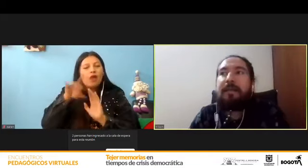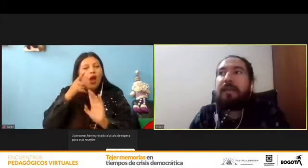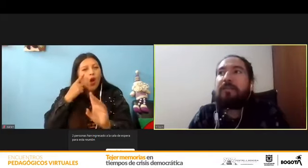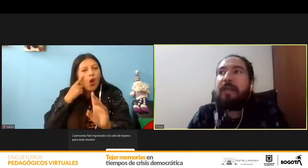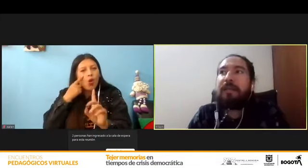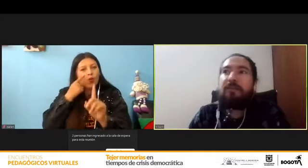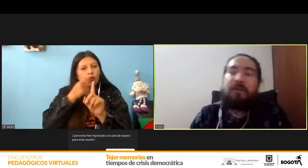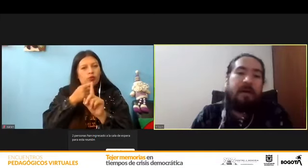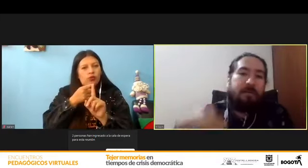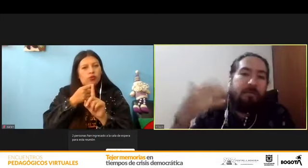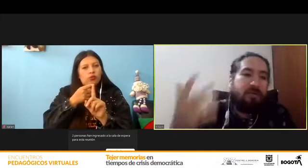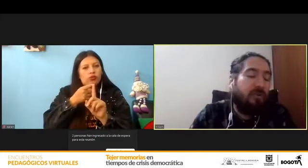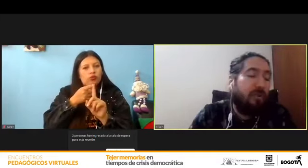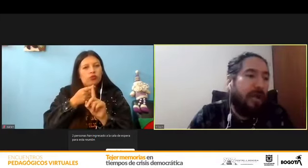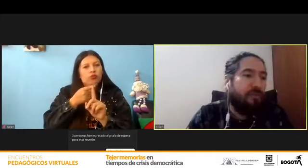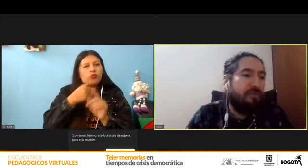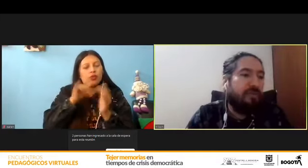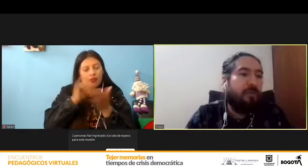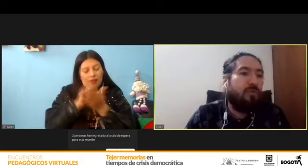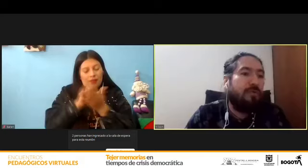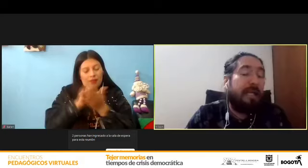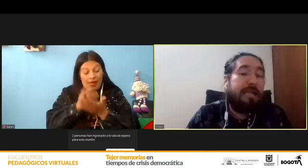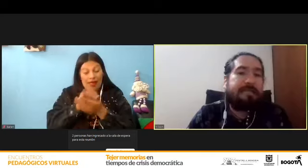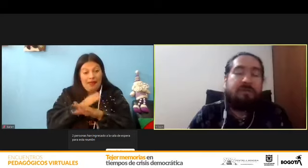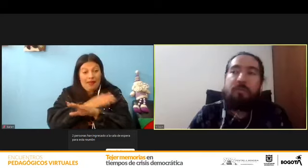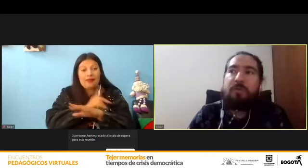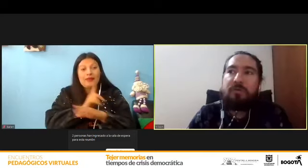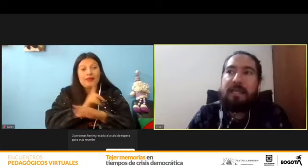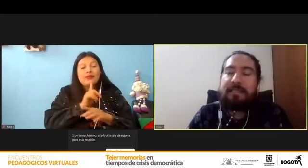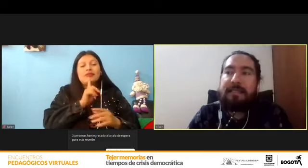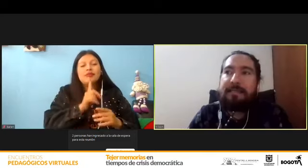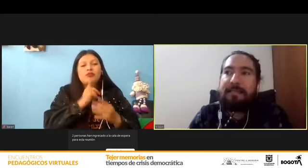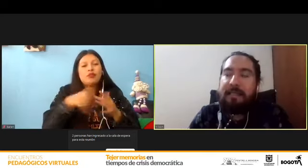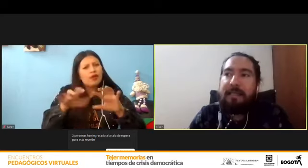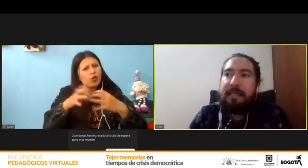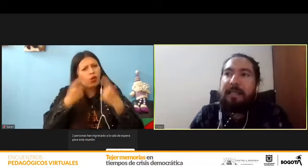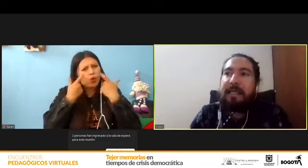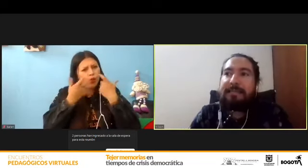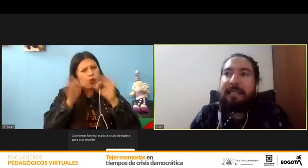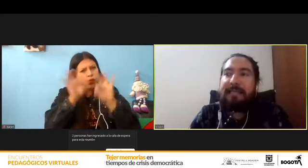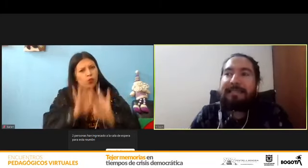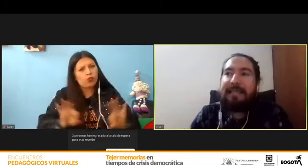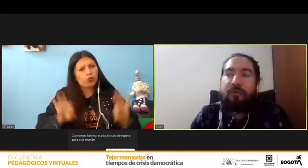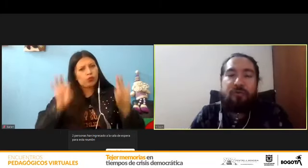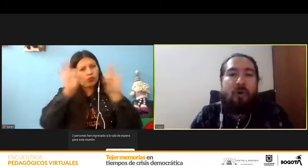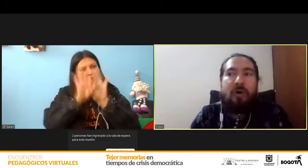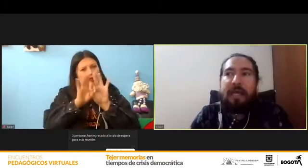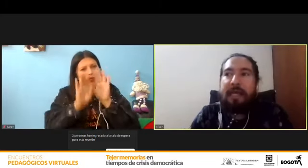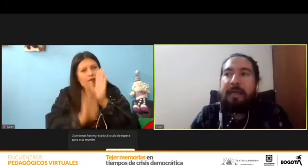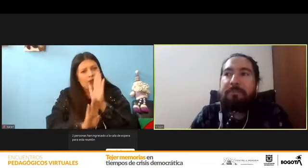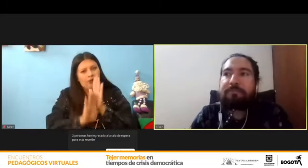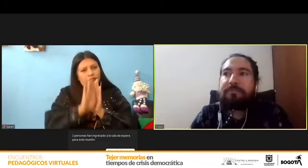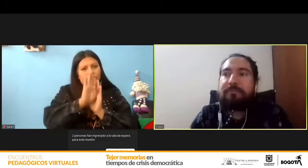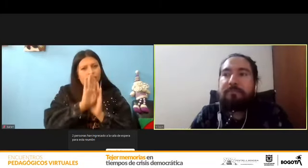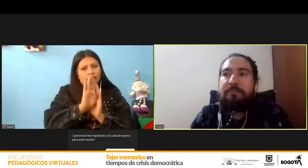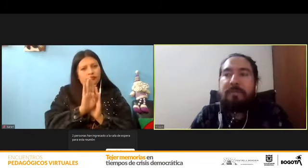cine, ¿cierto? A propósito, digamos, de un ejercicio muy importante que se desarrolló